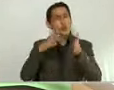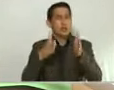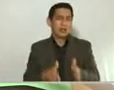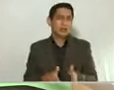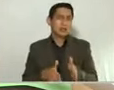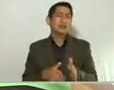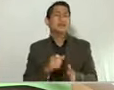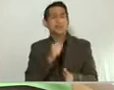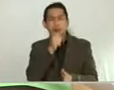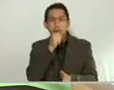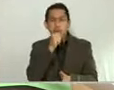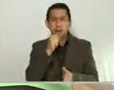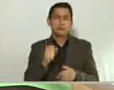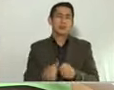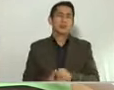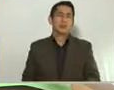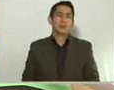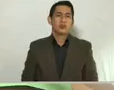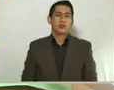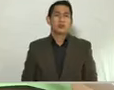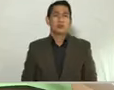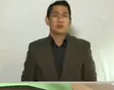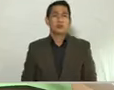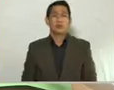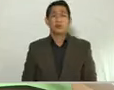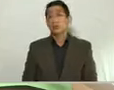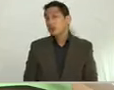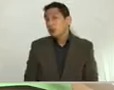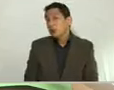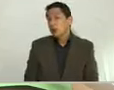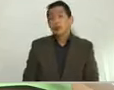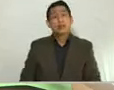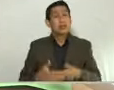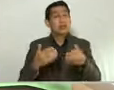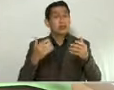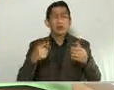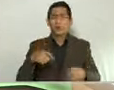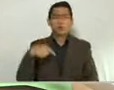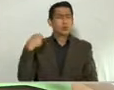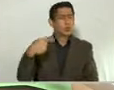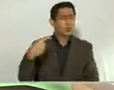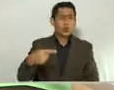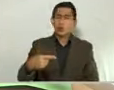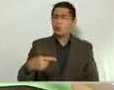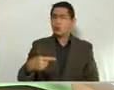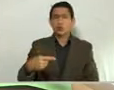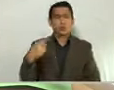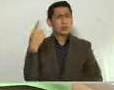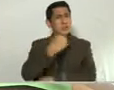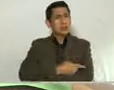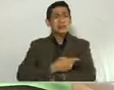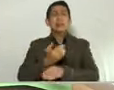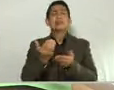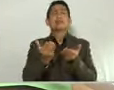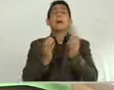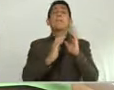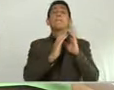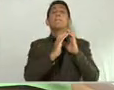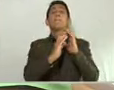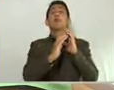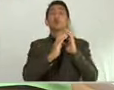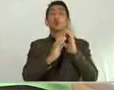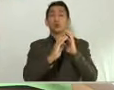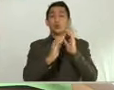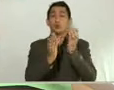esto el tiempo aún, de espera es mayor aún. Y siguen perdiendo pasajeros. Todo el transporte público perdió pasajeros durante la época